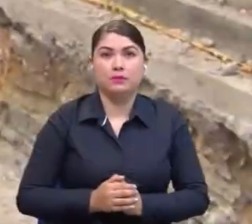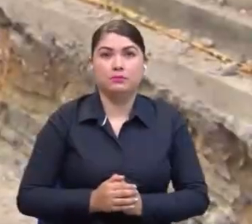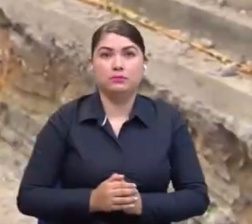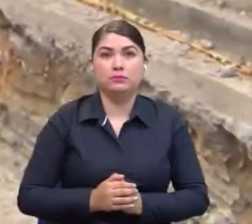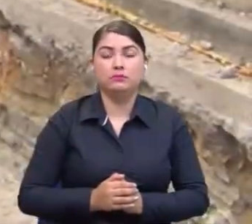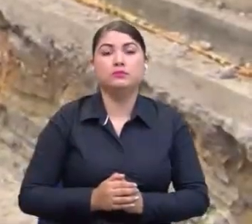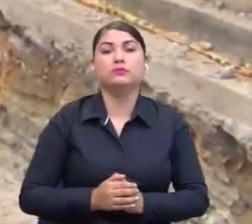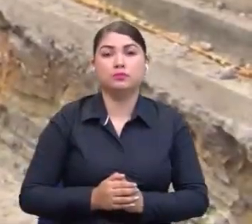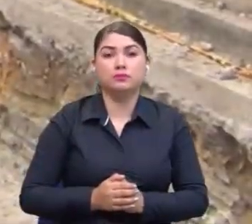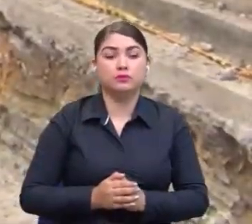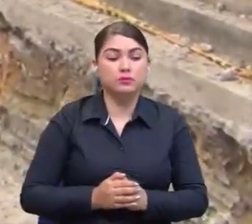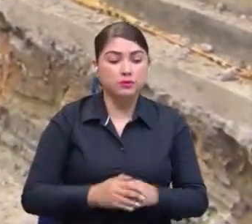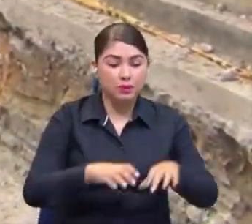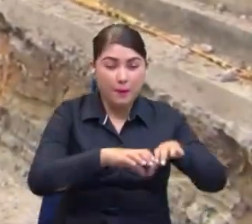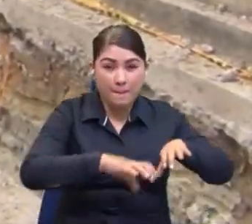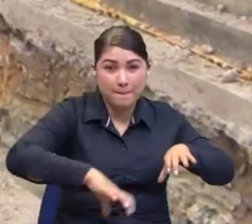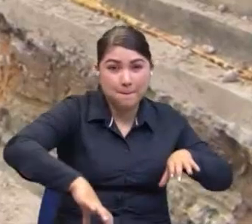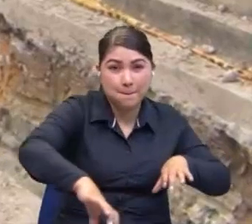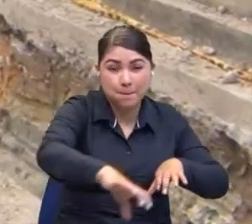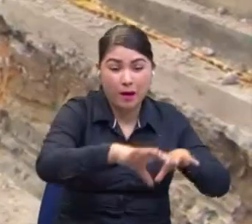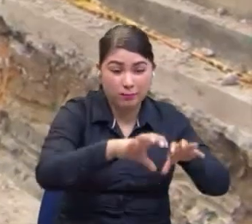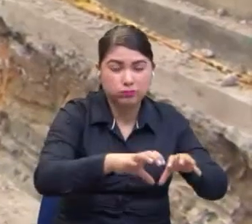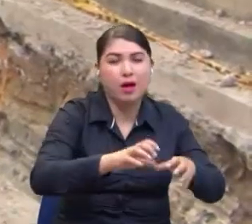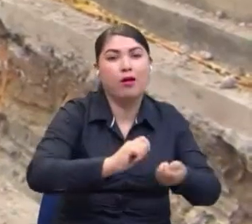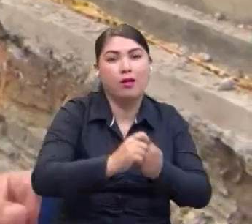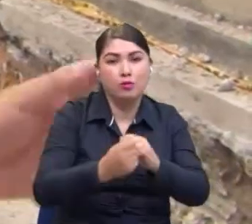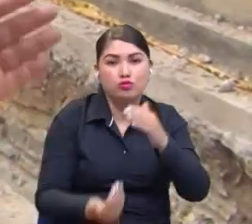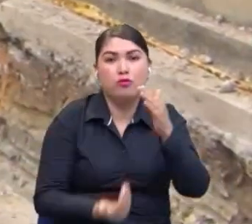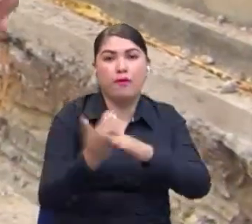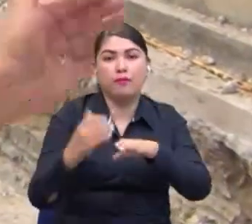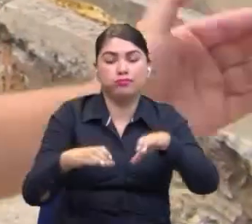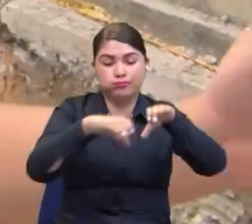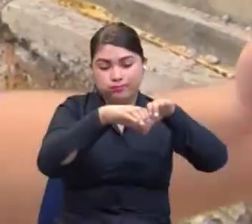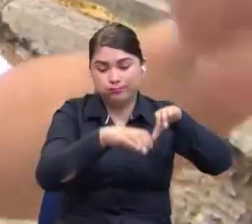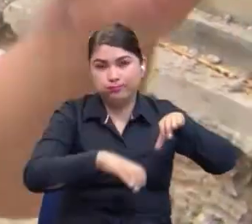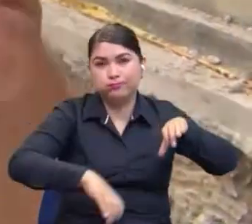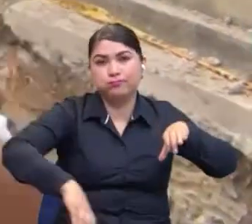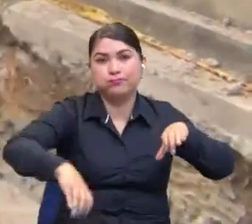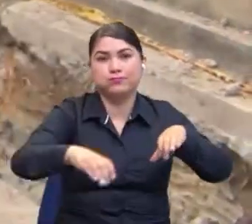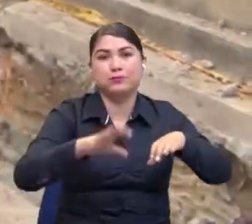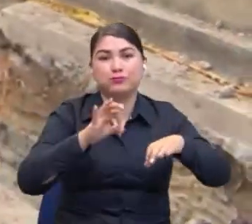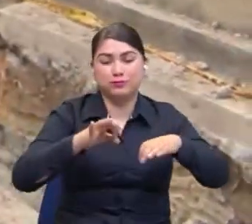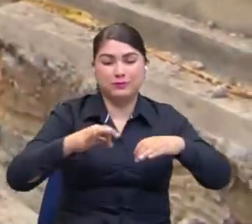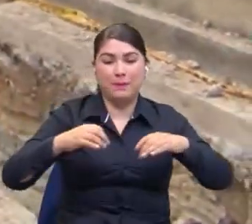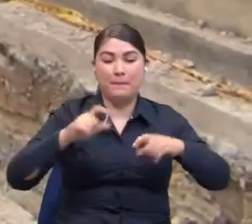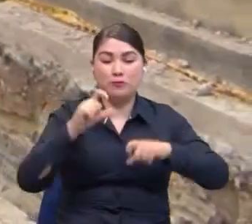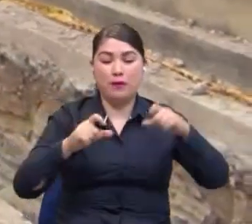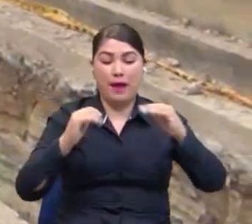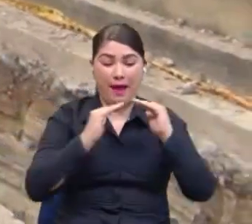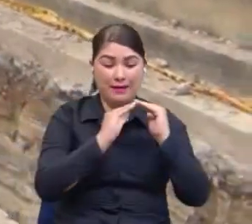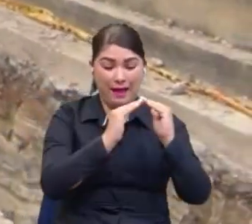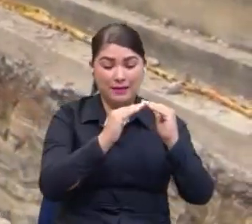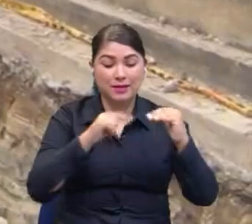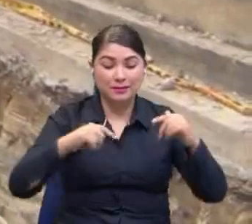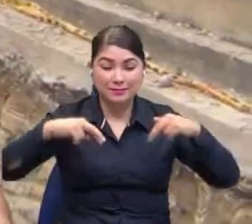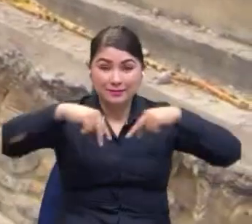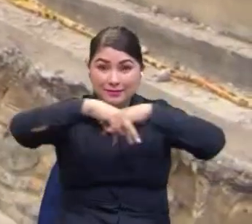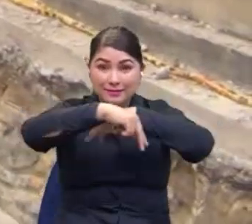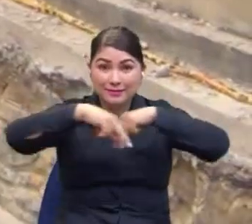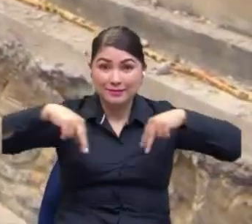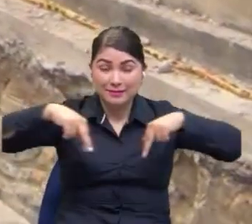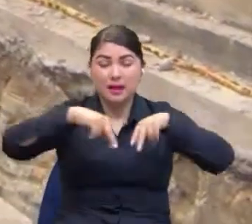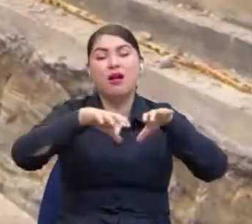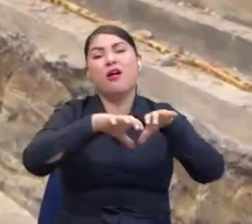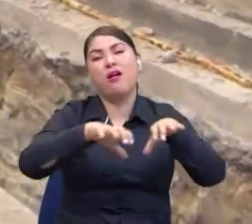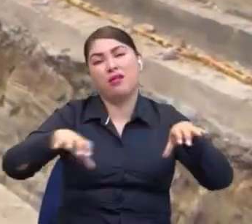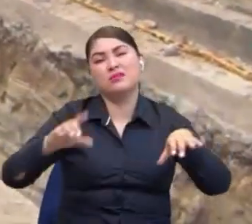Se realizó la reposición del alcantarillado pluvial que viene pasando por los andenes de las viviendas. El